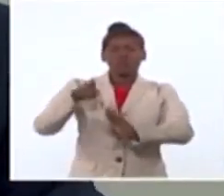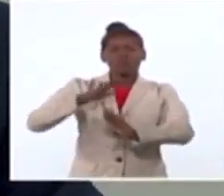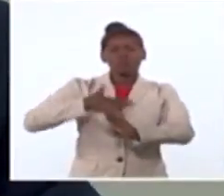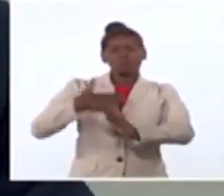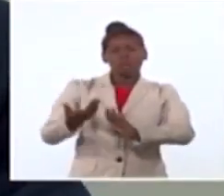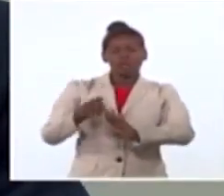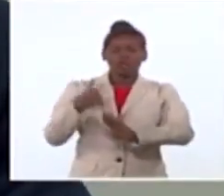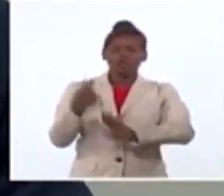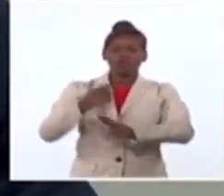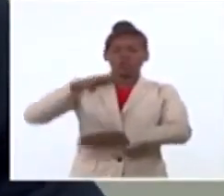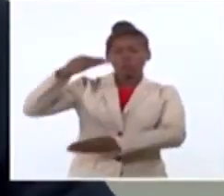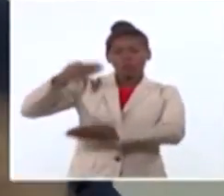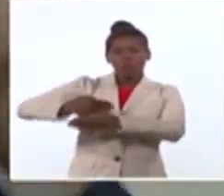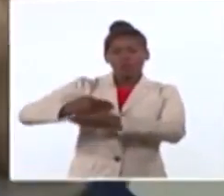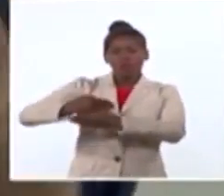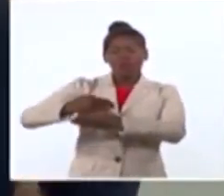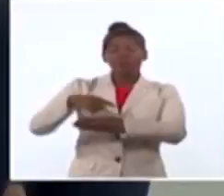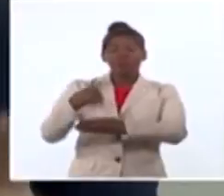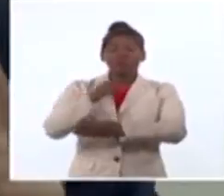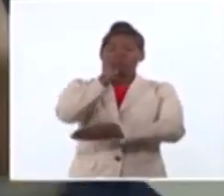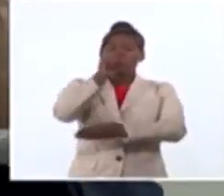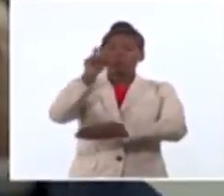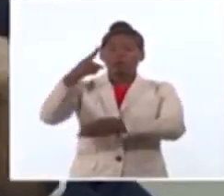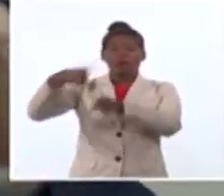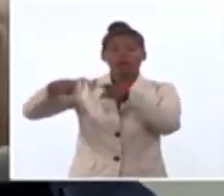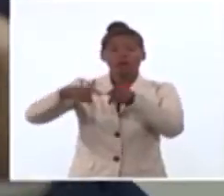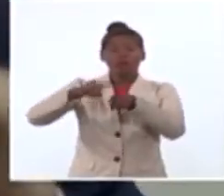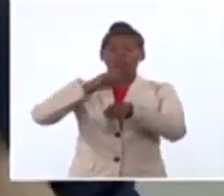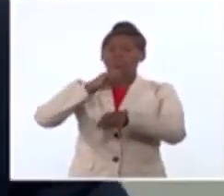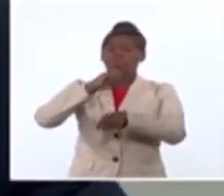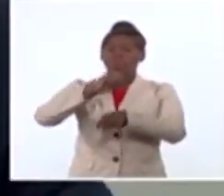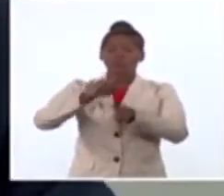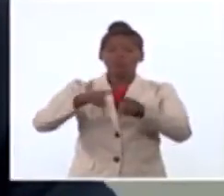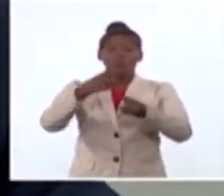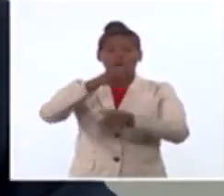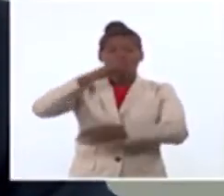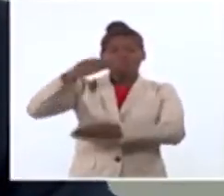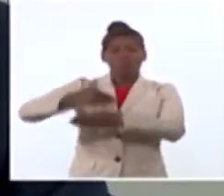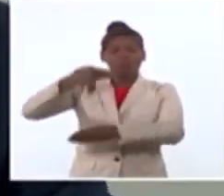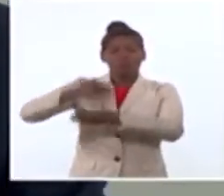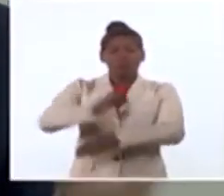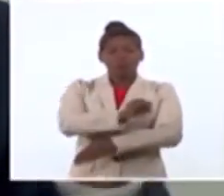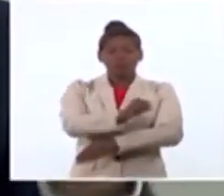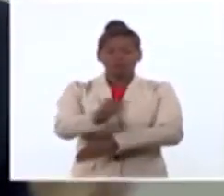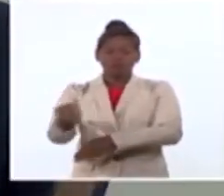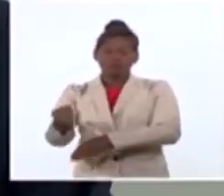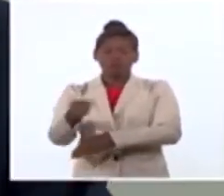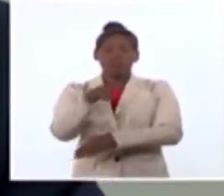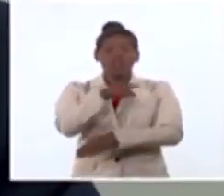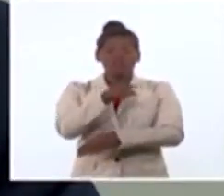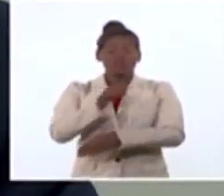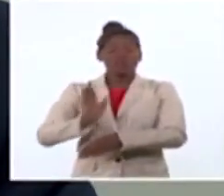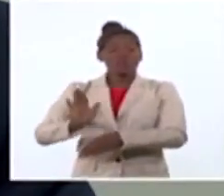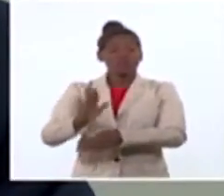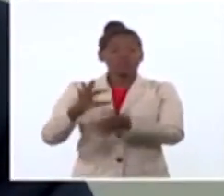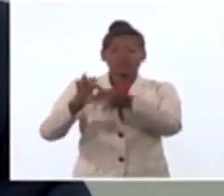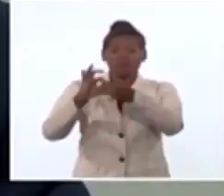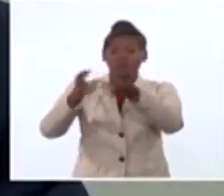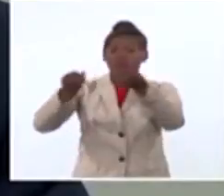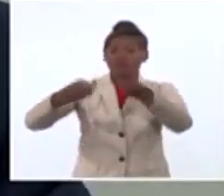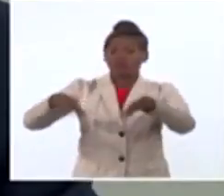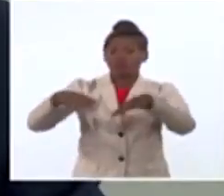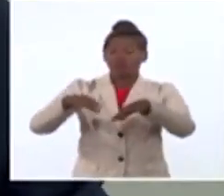provoca acciones de inestabilidad y de violencia. Pretende alterar la